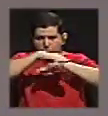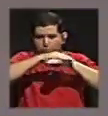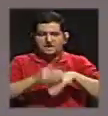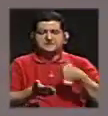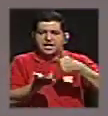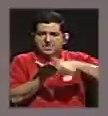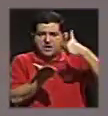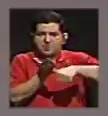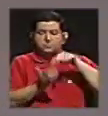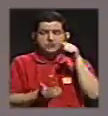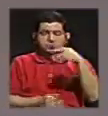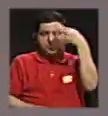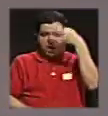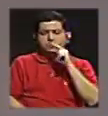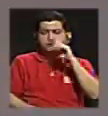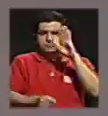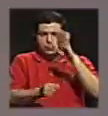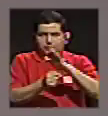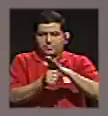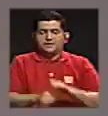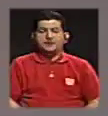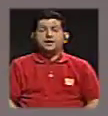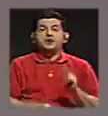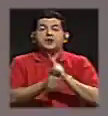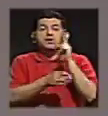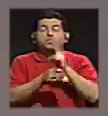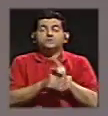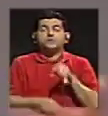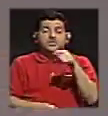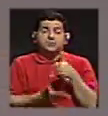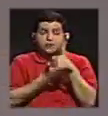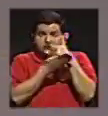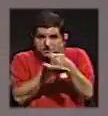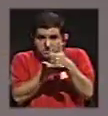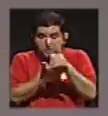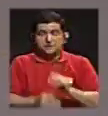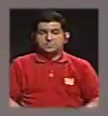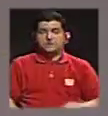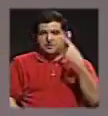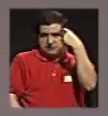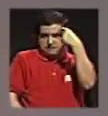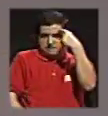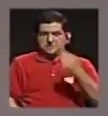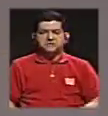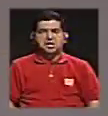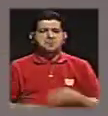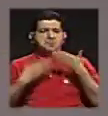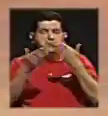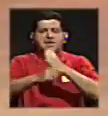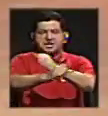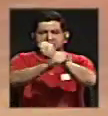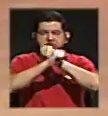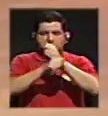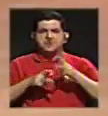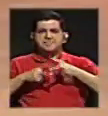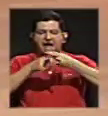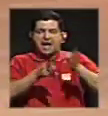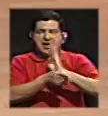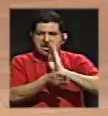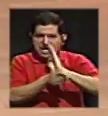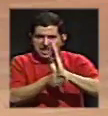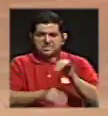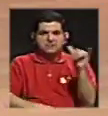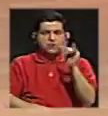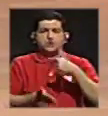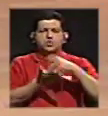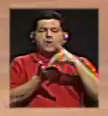la votación que esperaban alcanzar y utilizaban esos bonos tanto para dar garantías de créditos bancarios